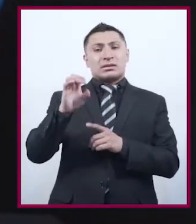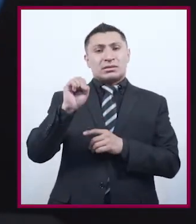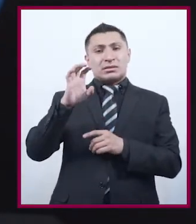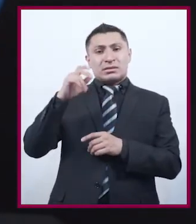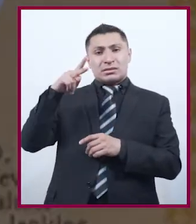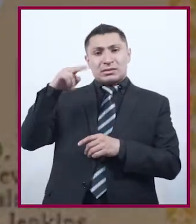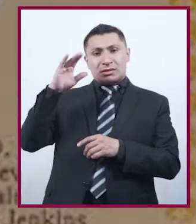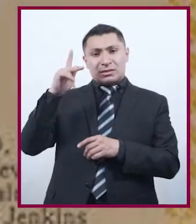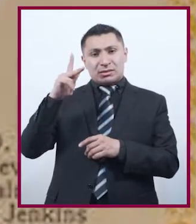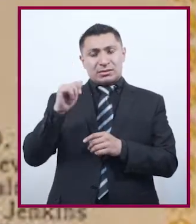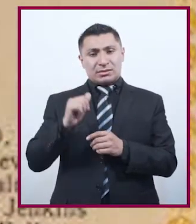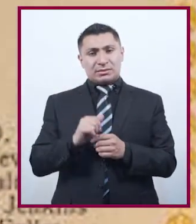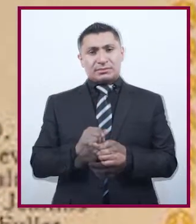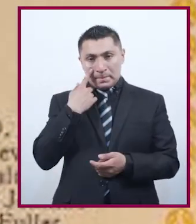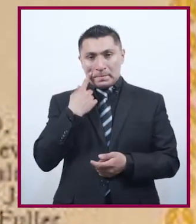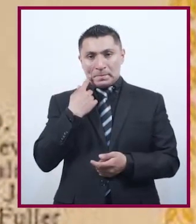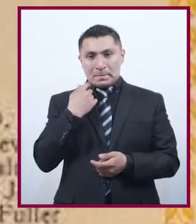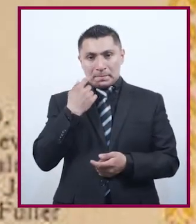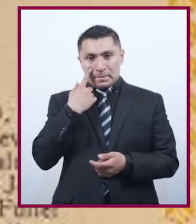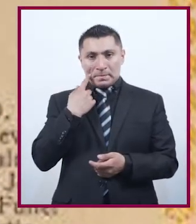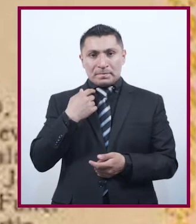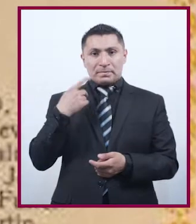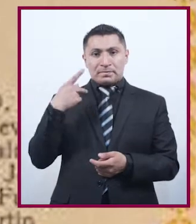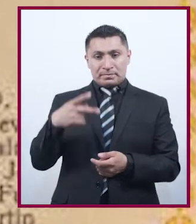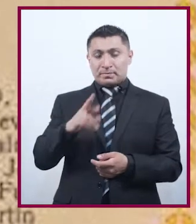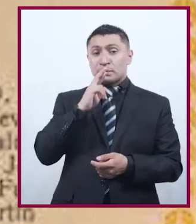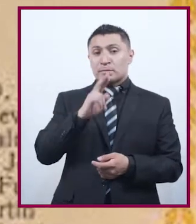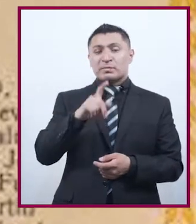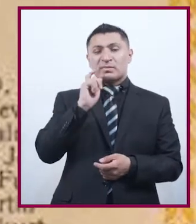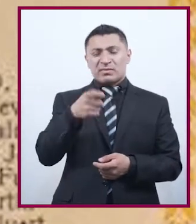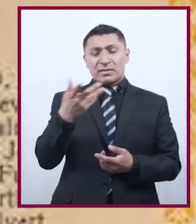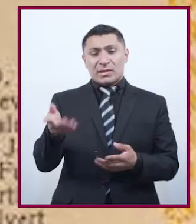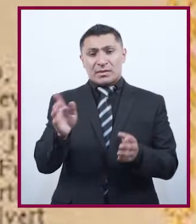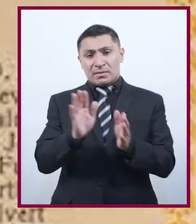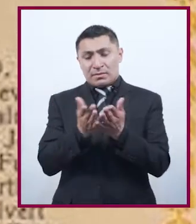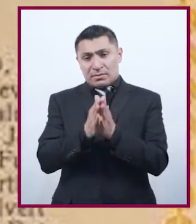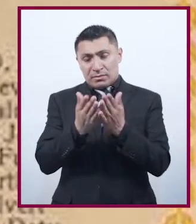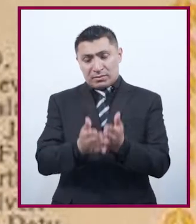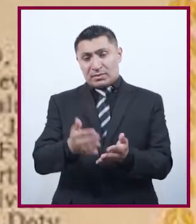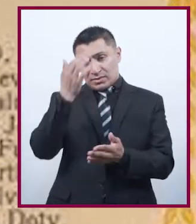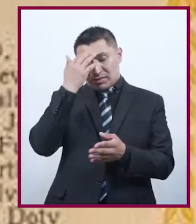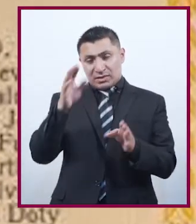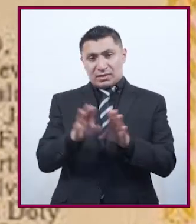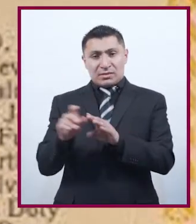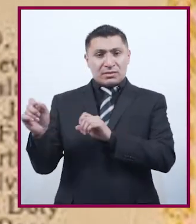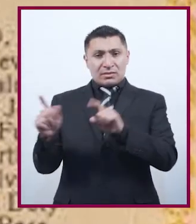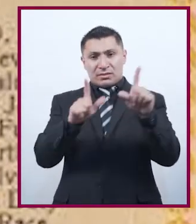Falls, cuyo resultado es el texto que se conoce como la Declaración de Sentimientos.